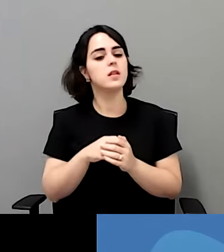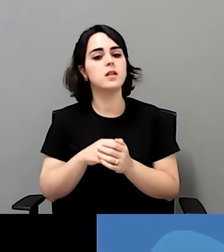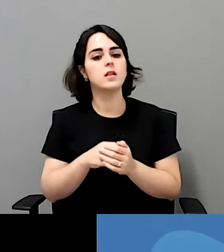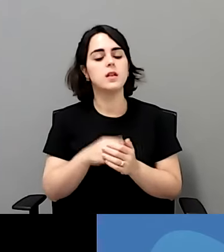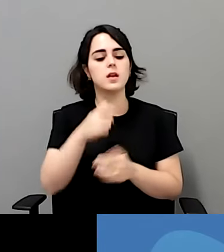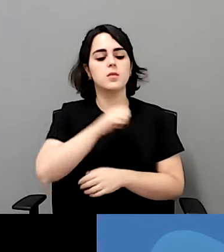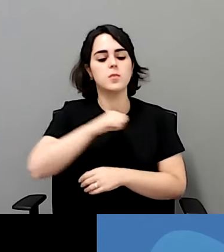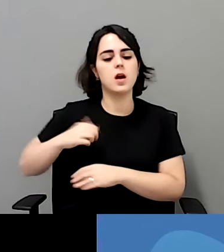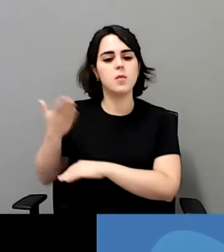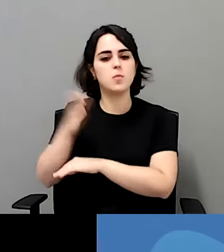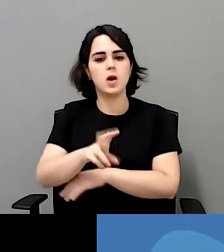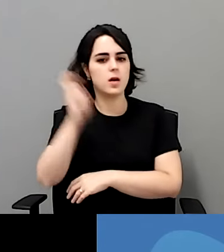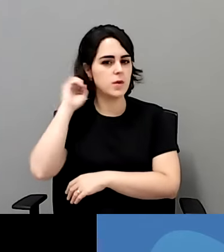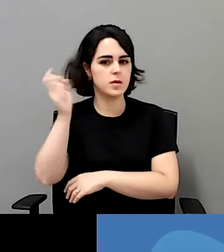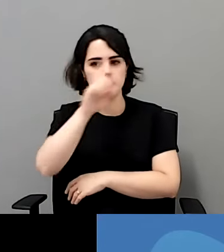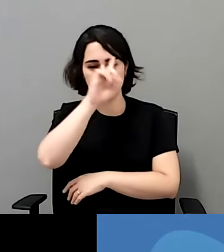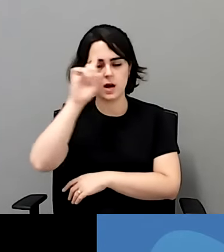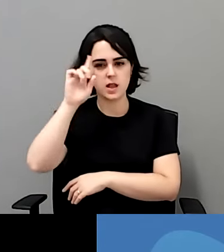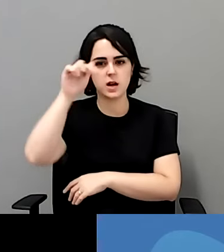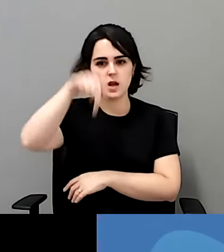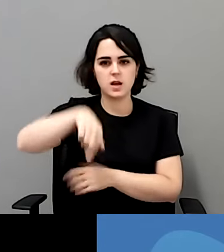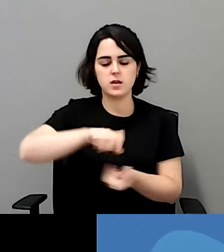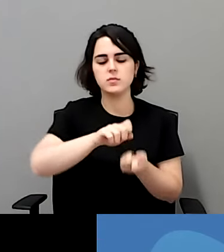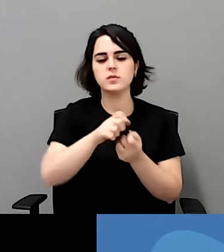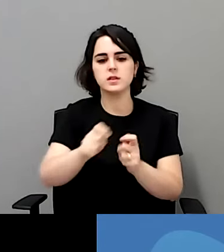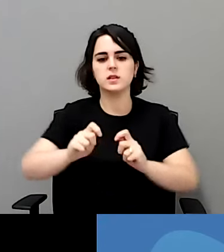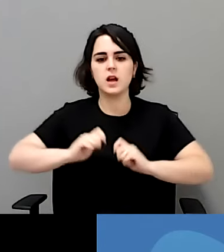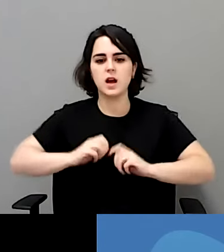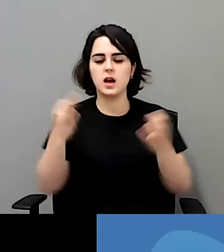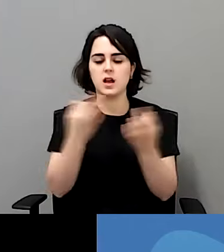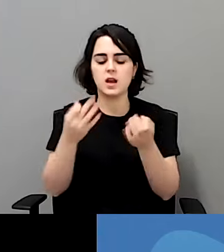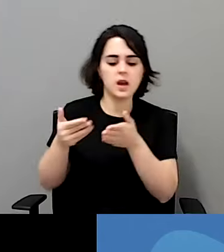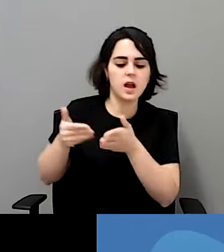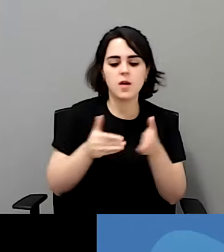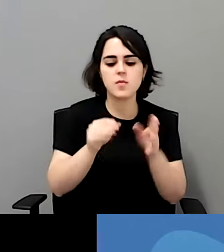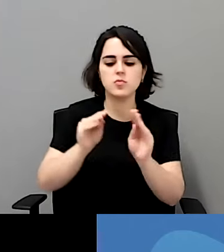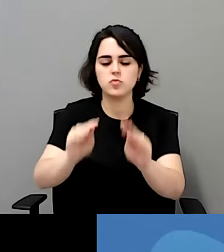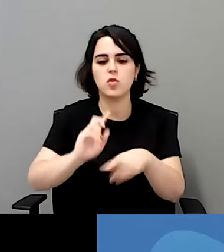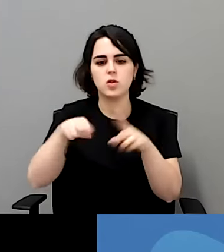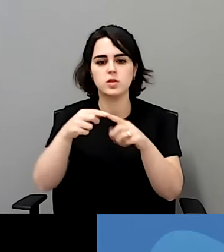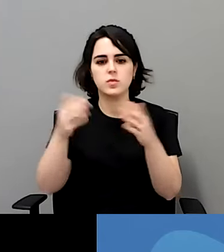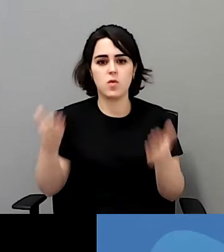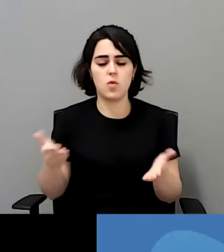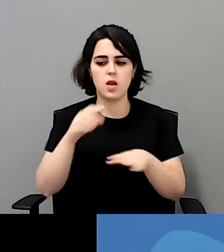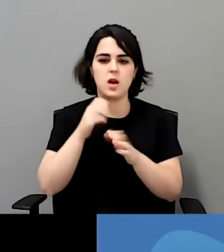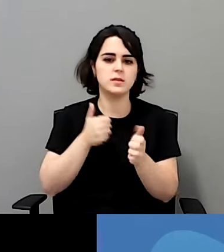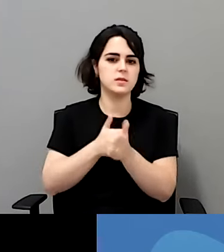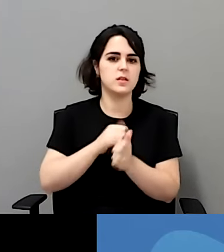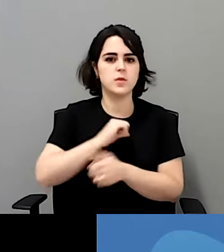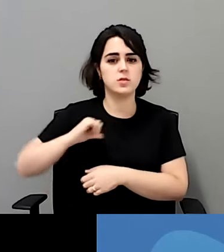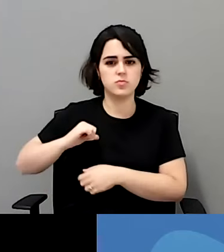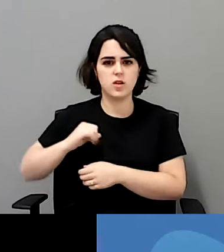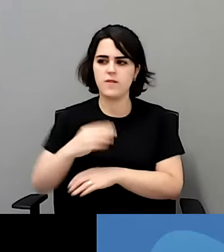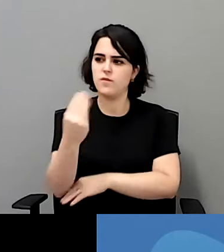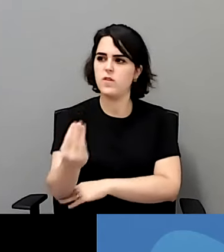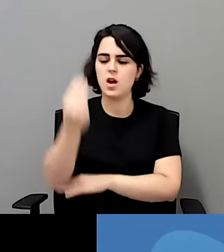Autorrepresentante de Aspace Madrid, María nos trasladará hoy su camino para la consecución de la asistencia personal, una